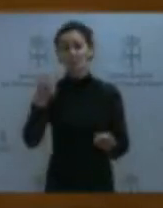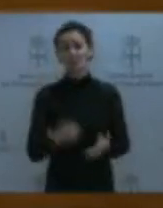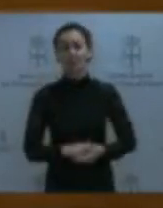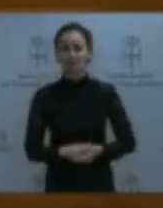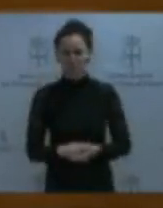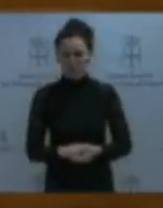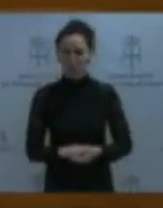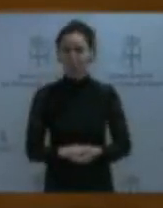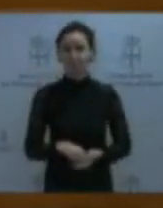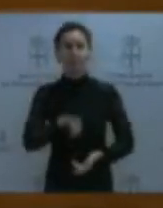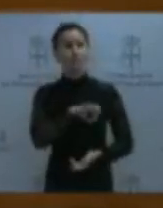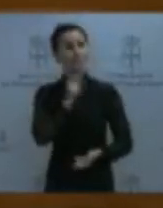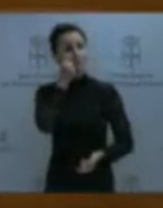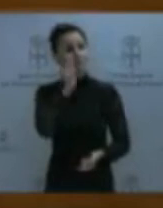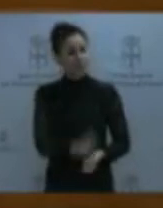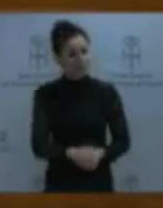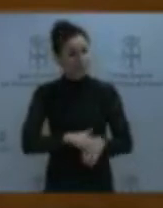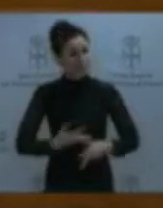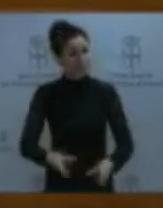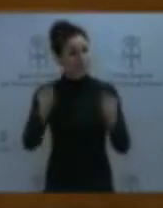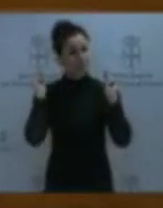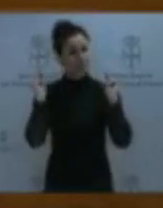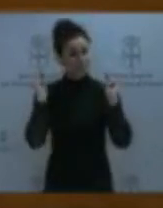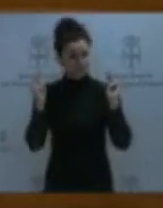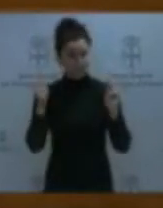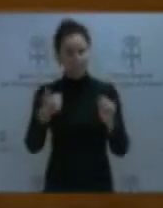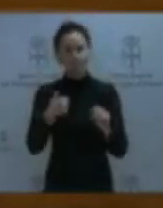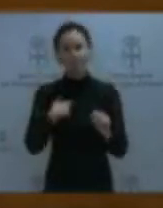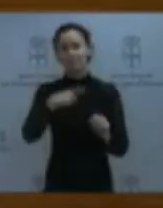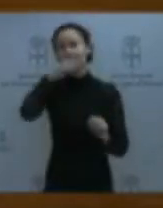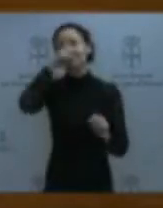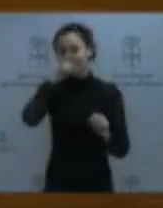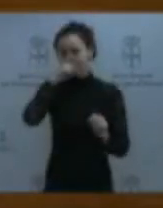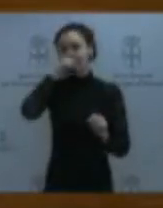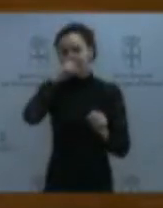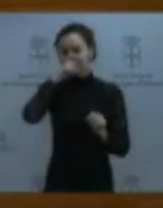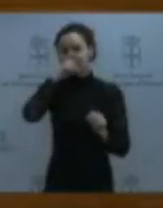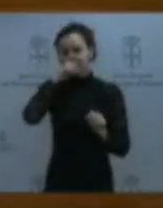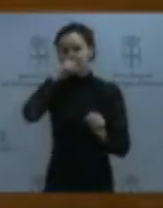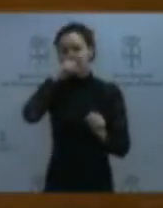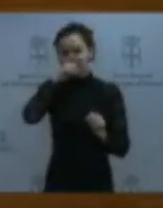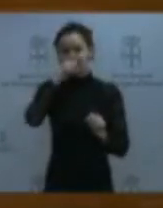Señor Fernández, para concluir, me recuerda